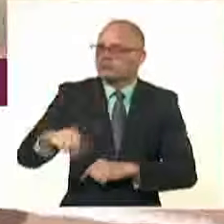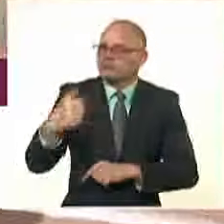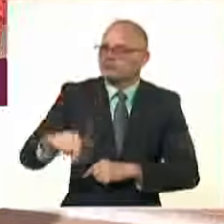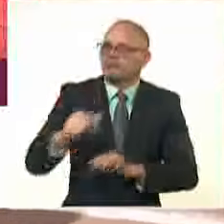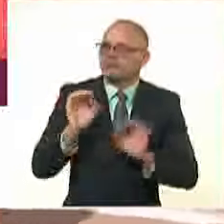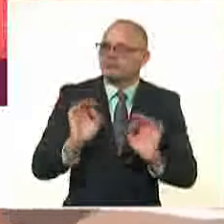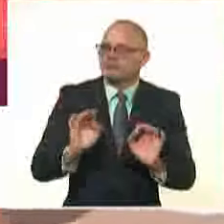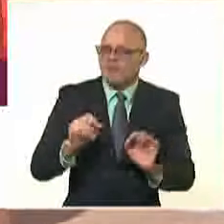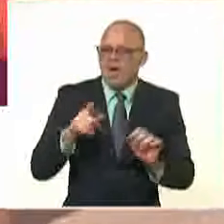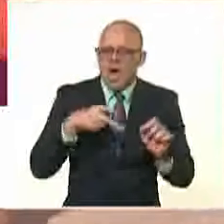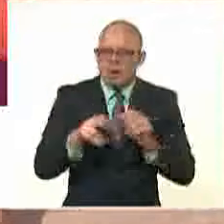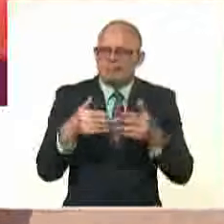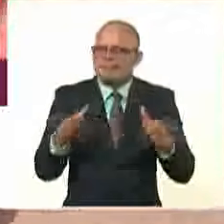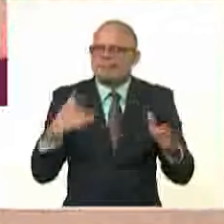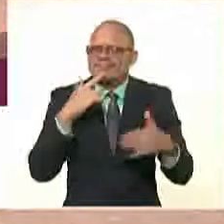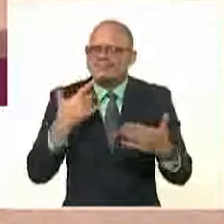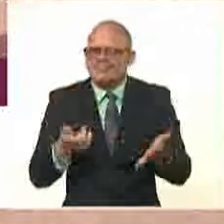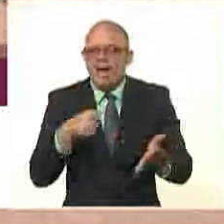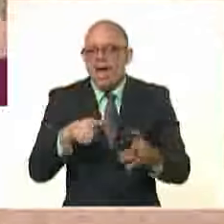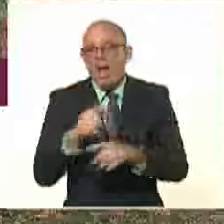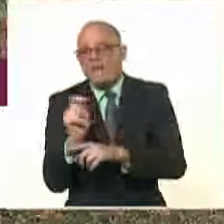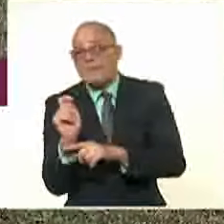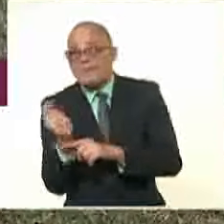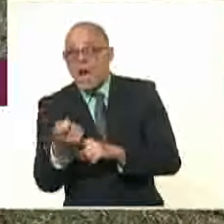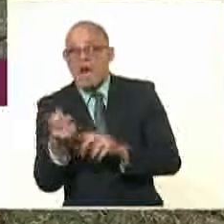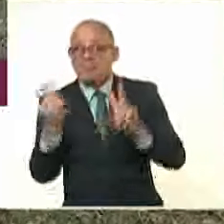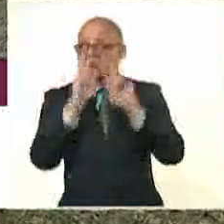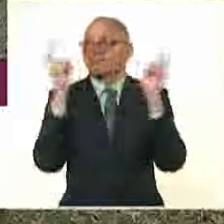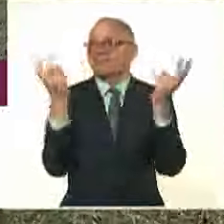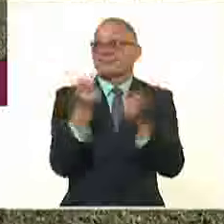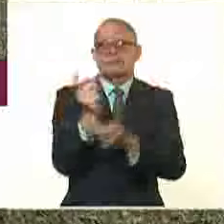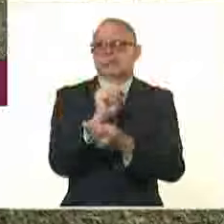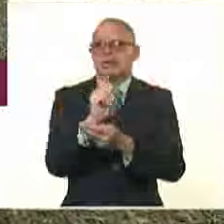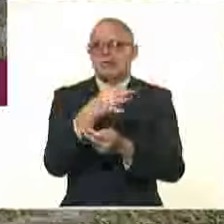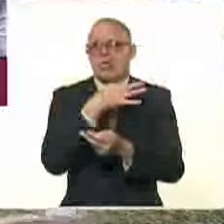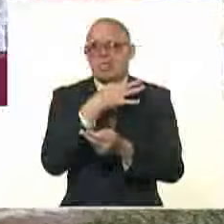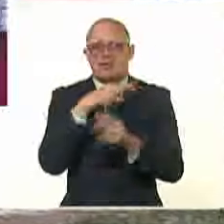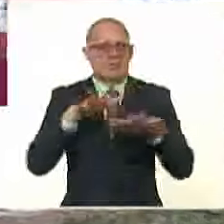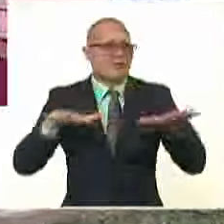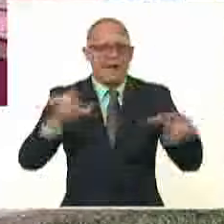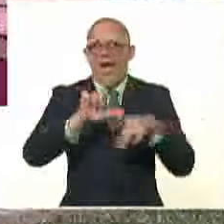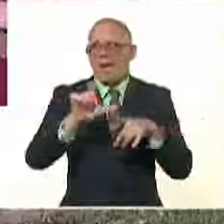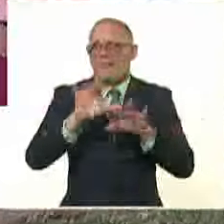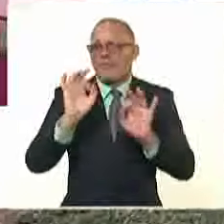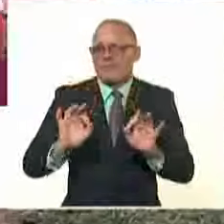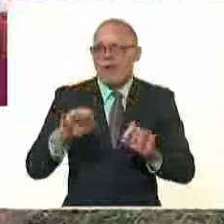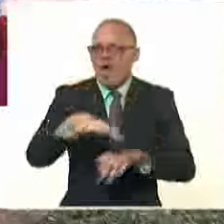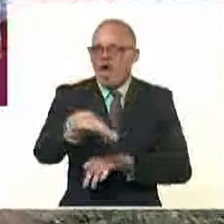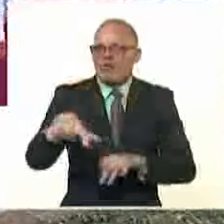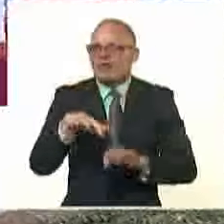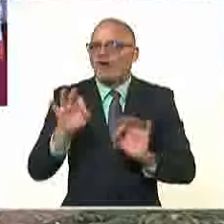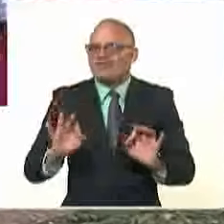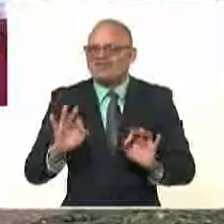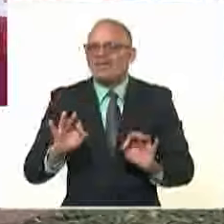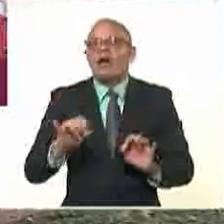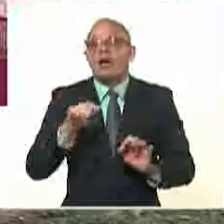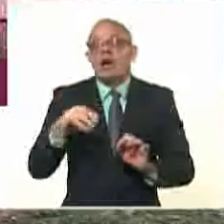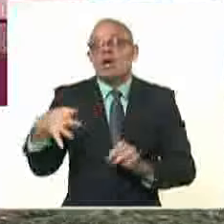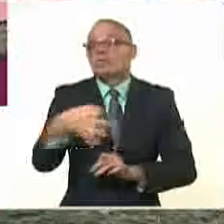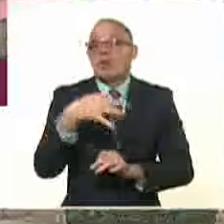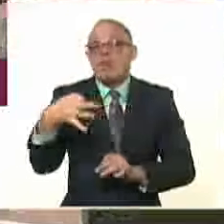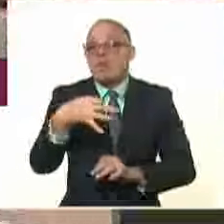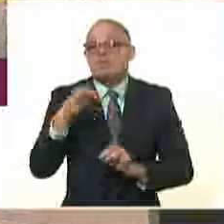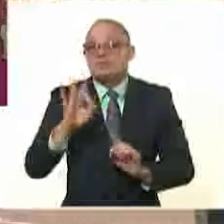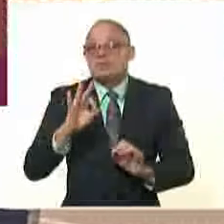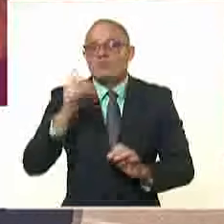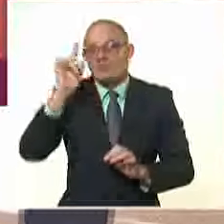la inauguración del primer beisbolito rústico de esta provincia, ubicado en la comunidad de Cruz Alta, en el municipio de